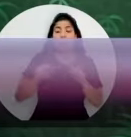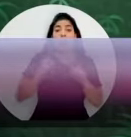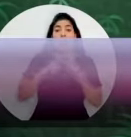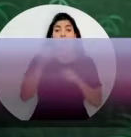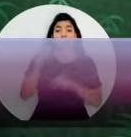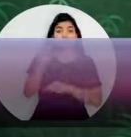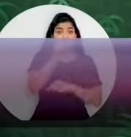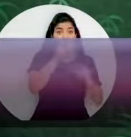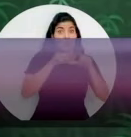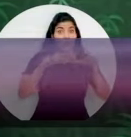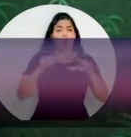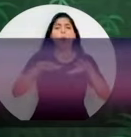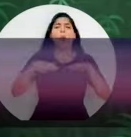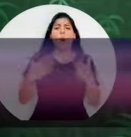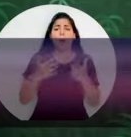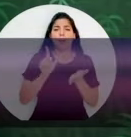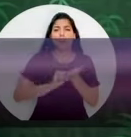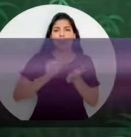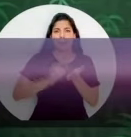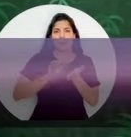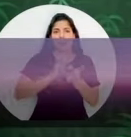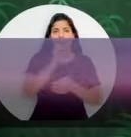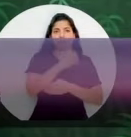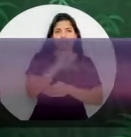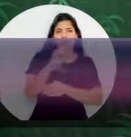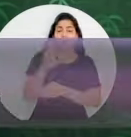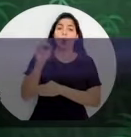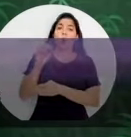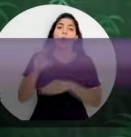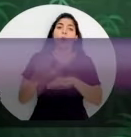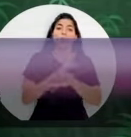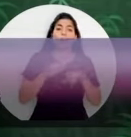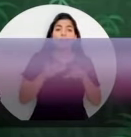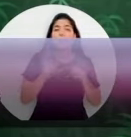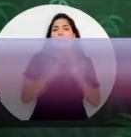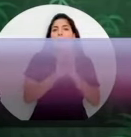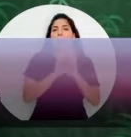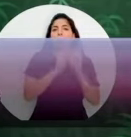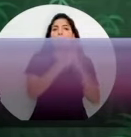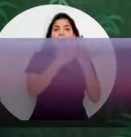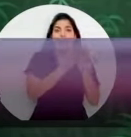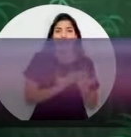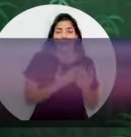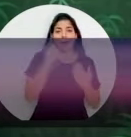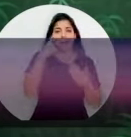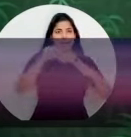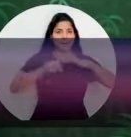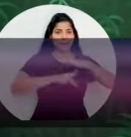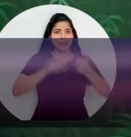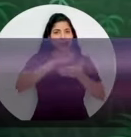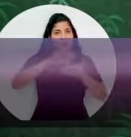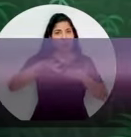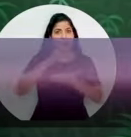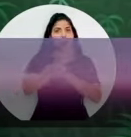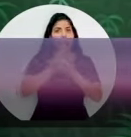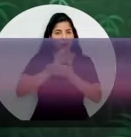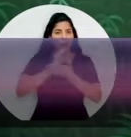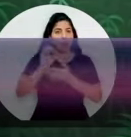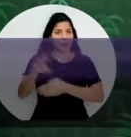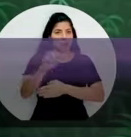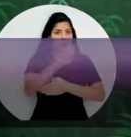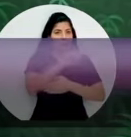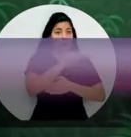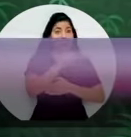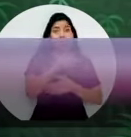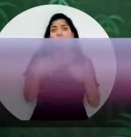Entonces, en esos lugares se entregará materiales impresos o en formatos digitales, también como libros para preescolar, primaria y